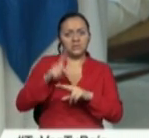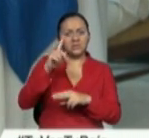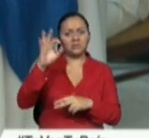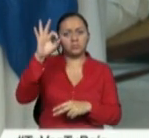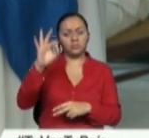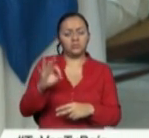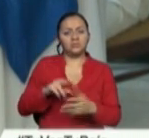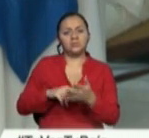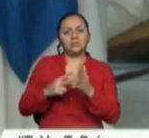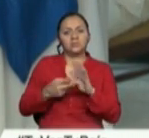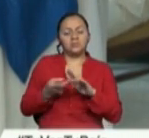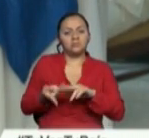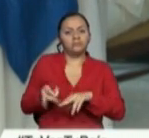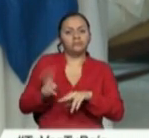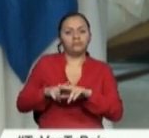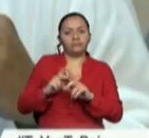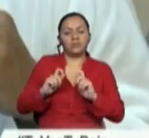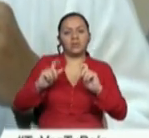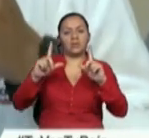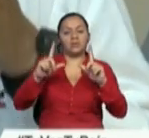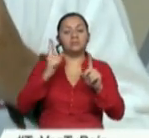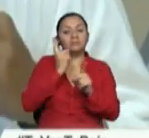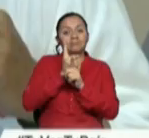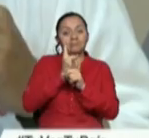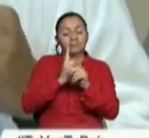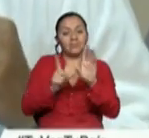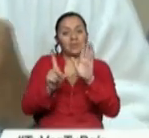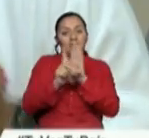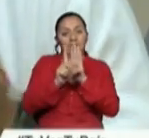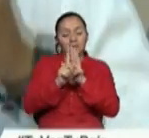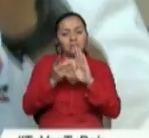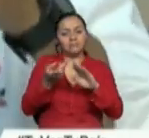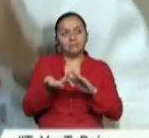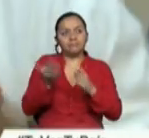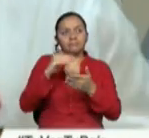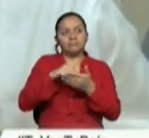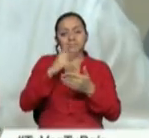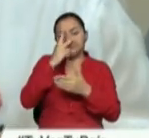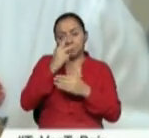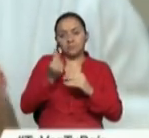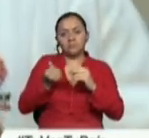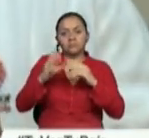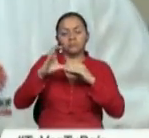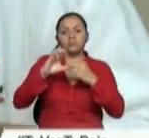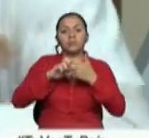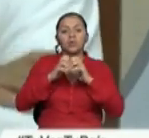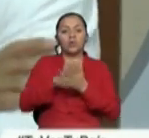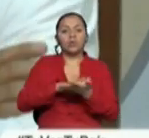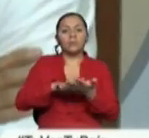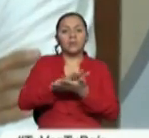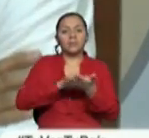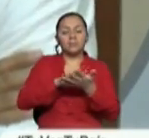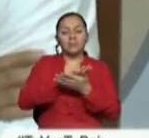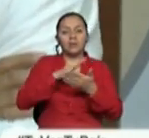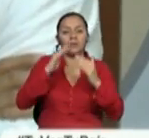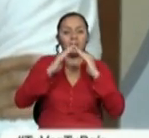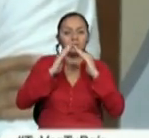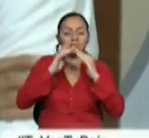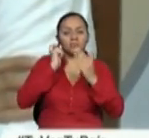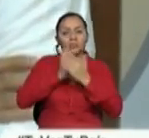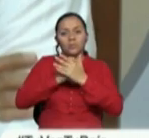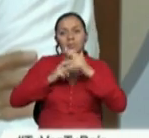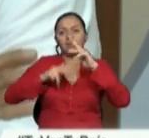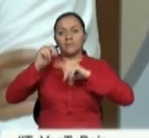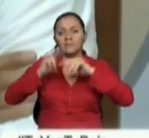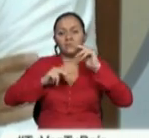llama especulación por eso la ley lo hemos repetido evita las borbujas inmobiliarias Porque si usted vendiendo